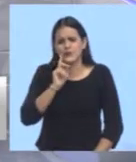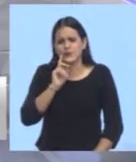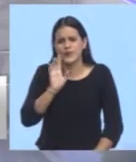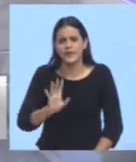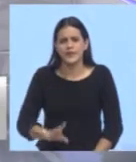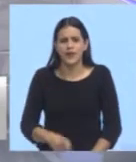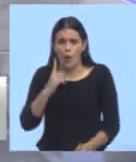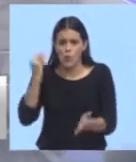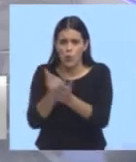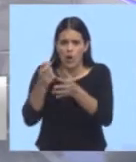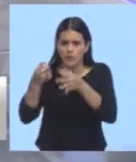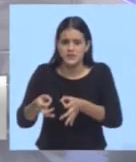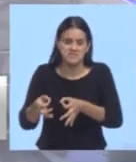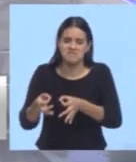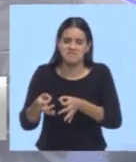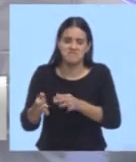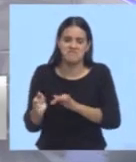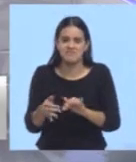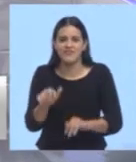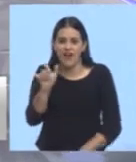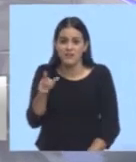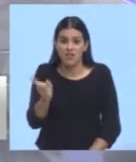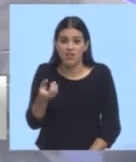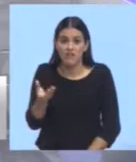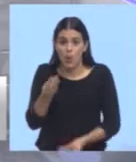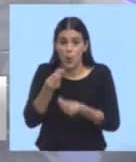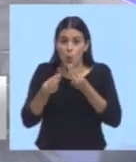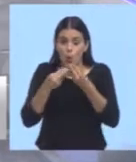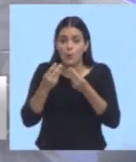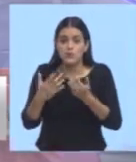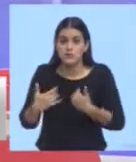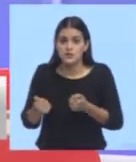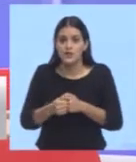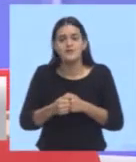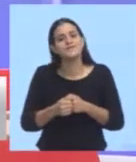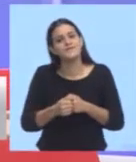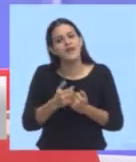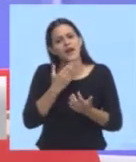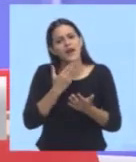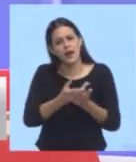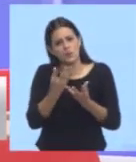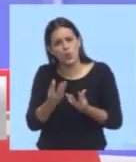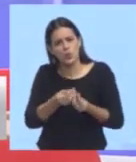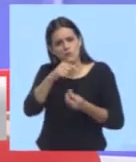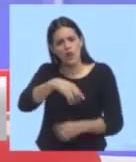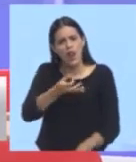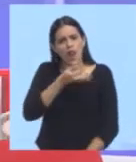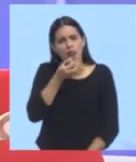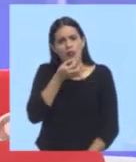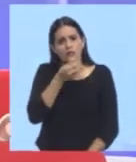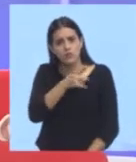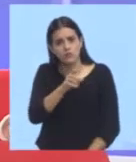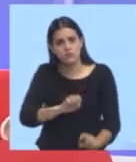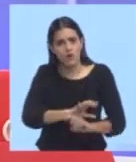tan bien demostrado entonces lo que uno debe hacer es comida sana más nada muy bien queremos agradecer su presencia la tarde de hoy o por